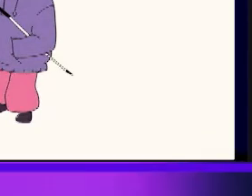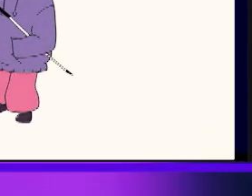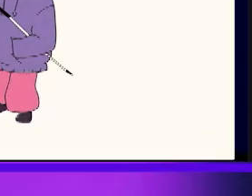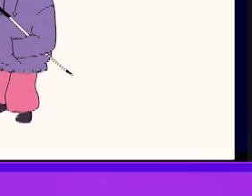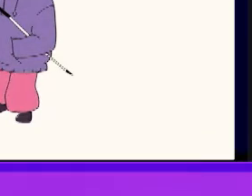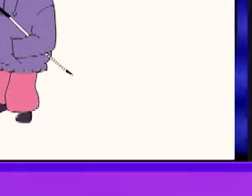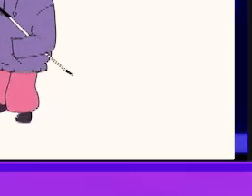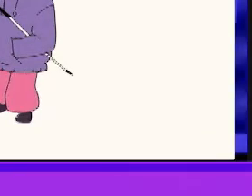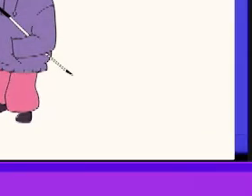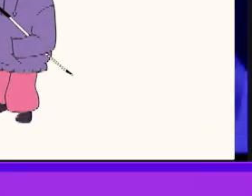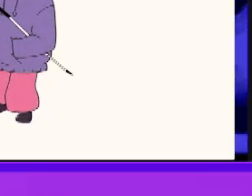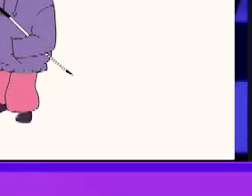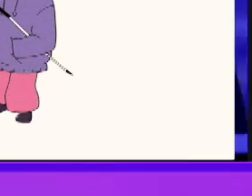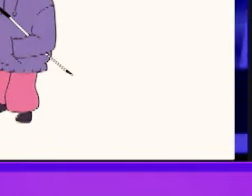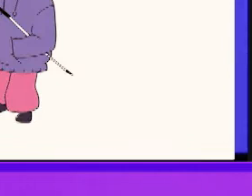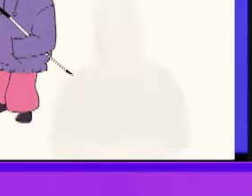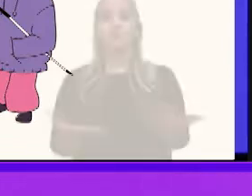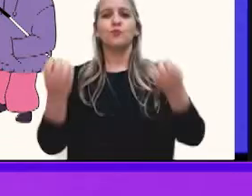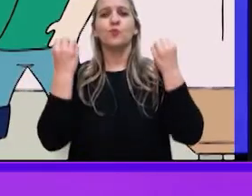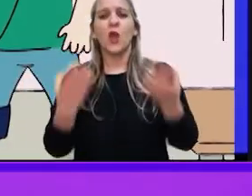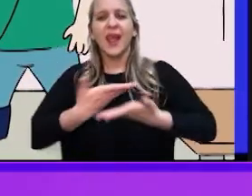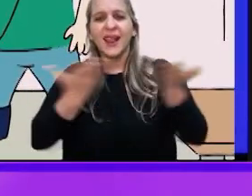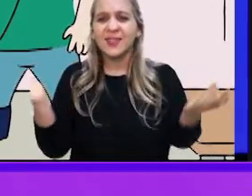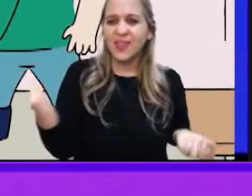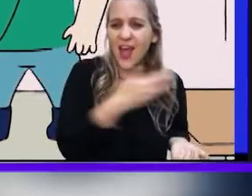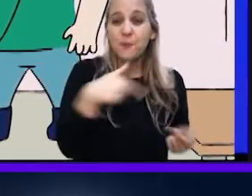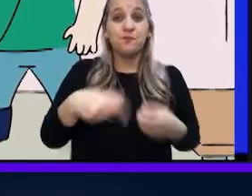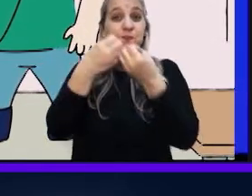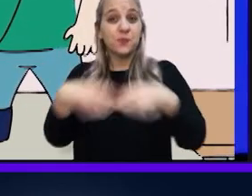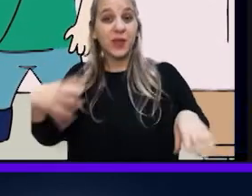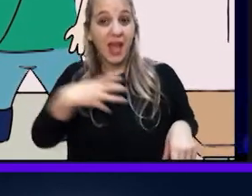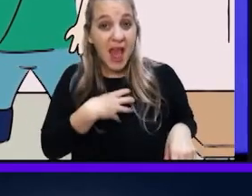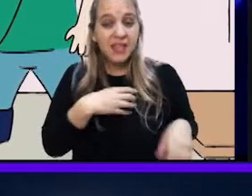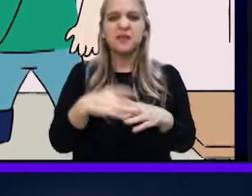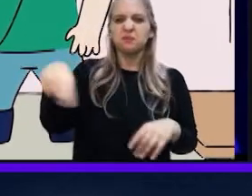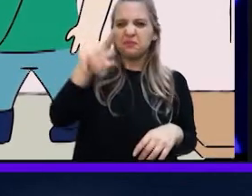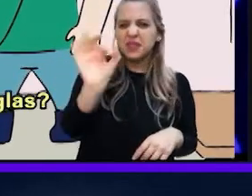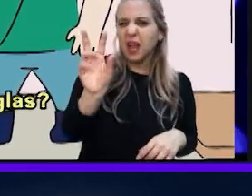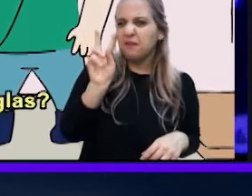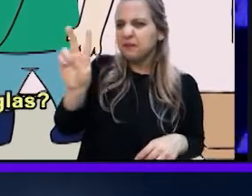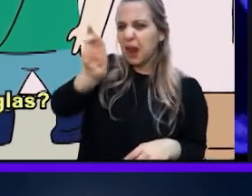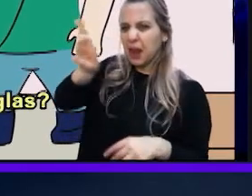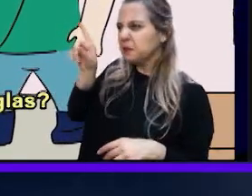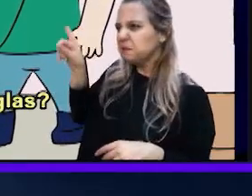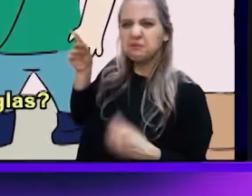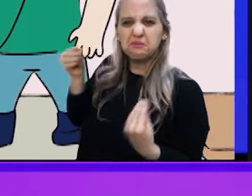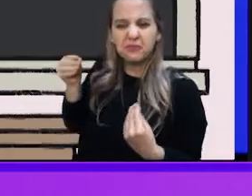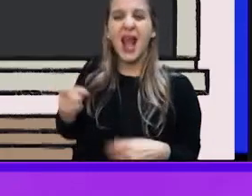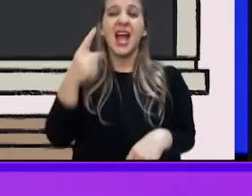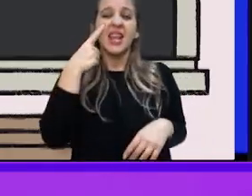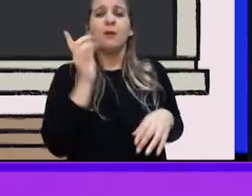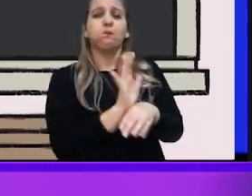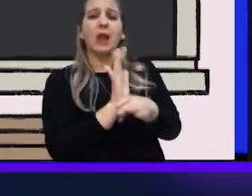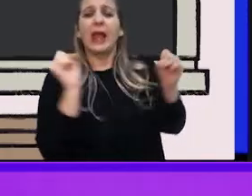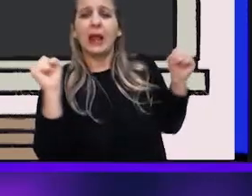fundamental importancia. Por ejemplo, ¿cuáles son esos temas? Y tenemos, bueno, en primer lugar, el